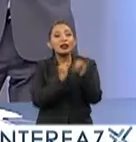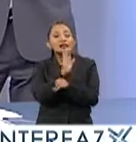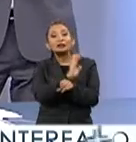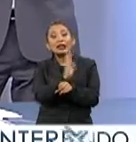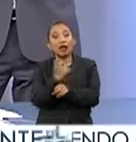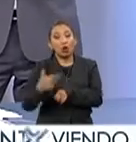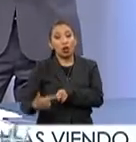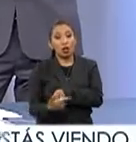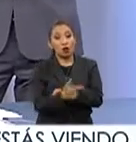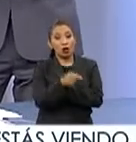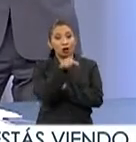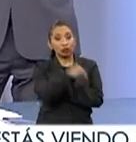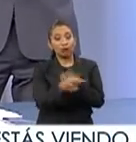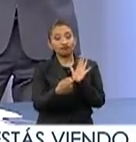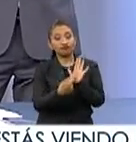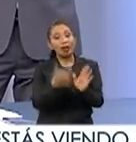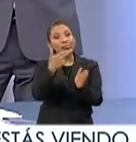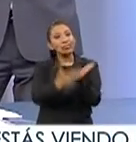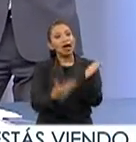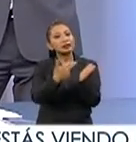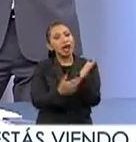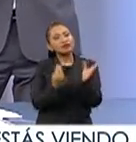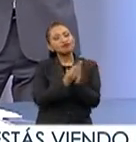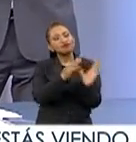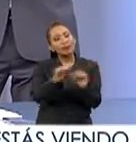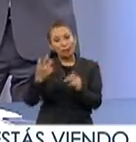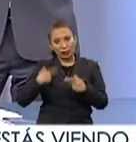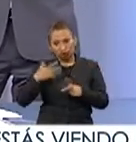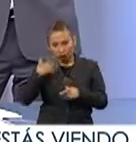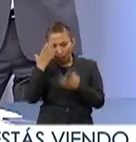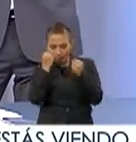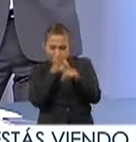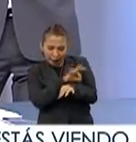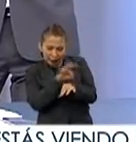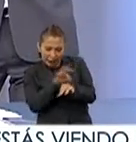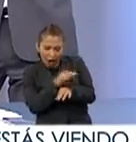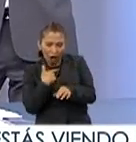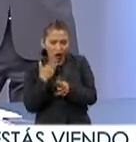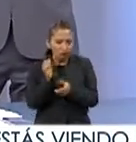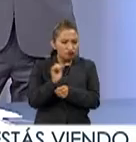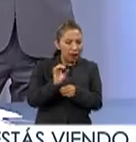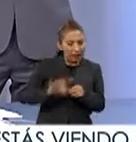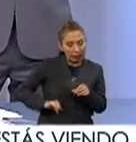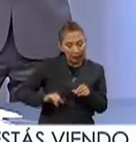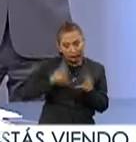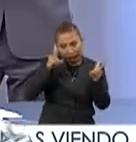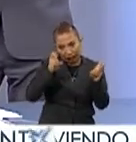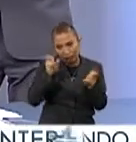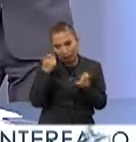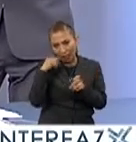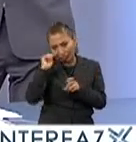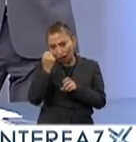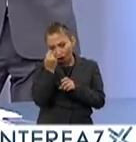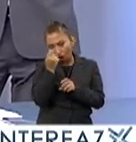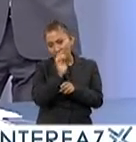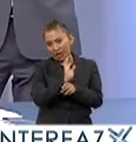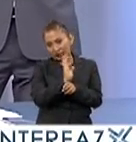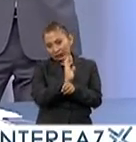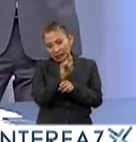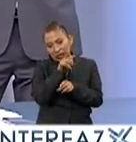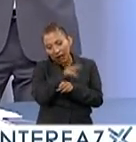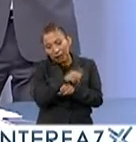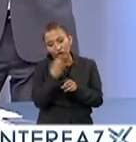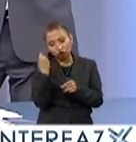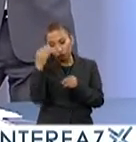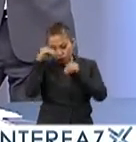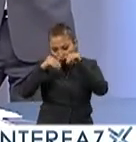de Cine de Guanajuato ofreció un taller en el que cineastas, diseñadores e interesados en esta tecnología pudieron crear